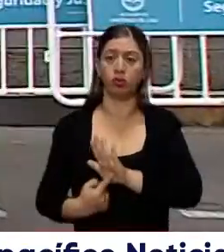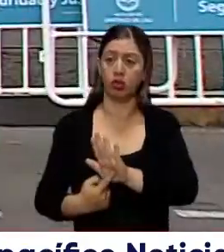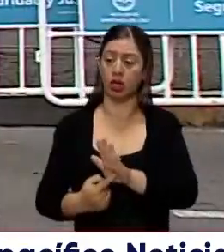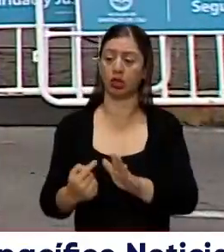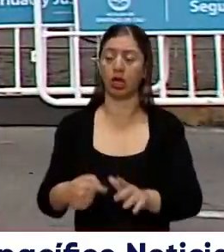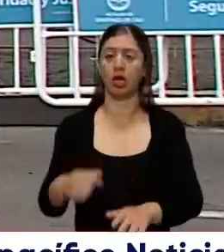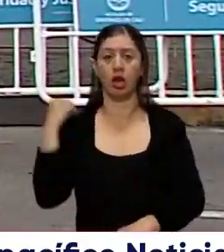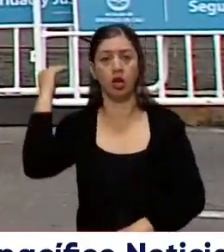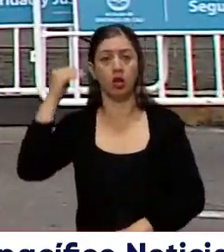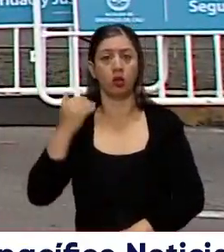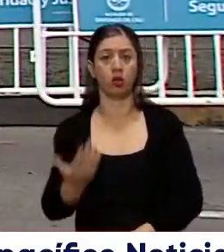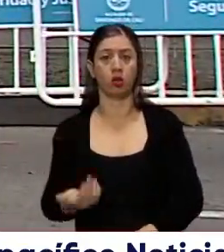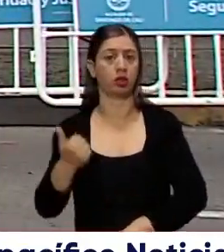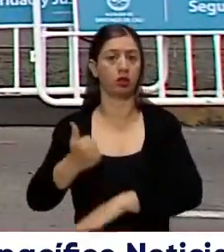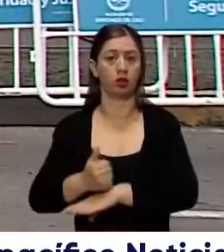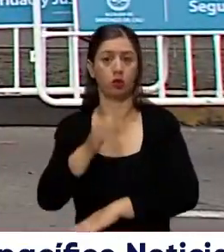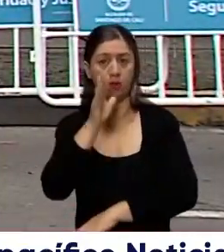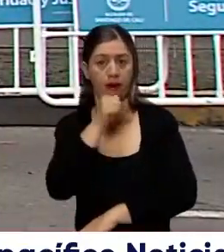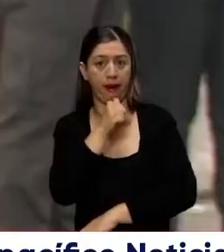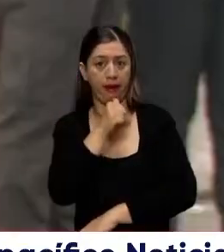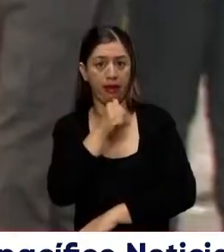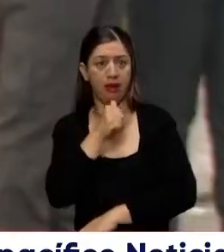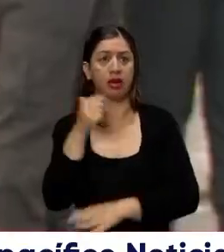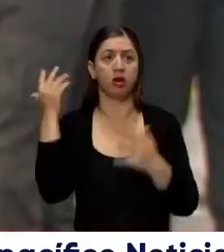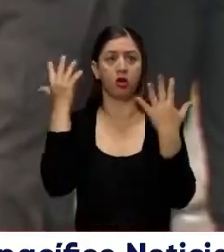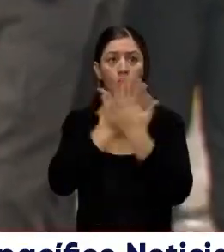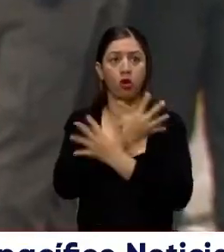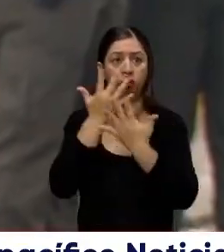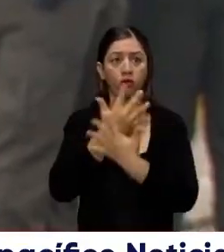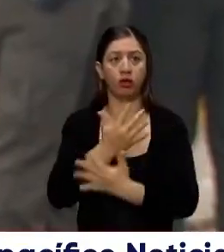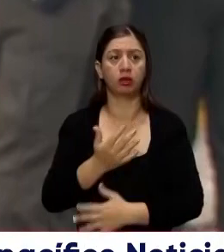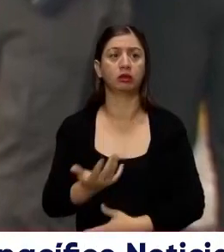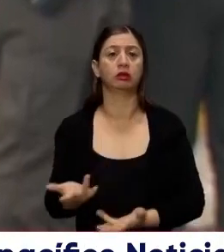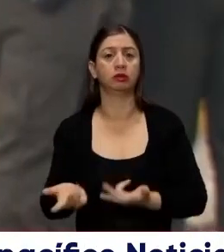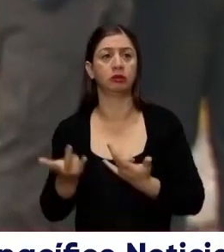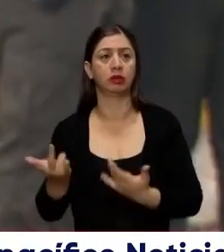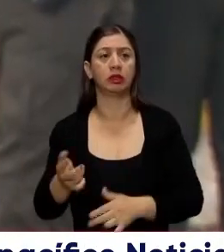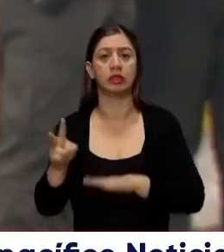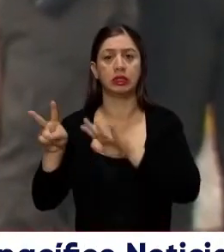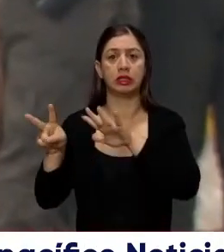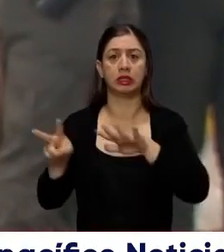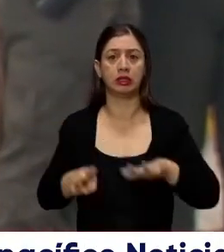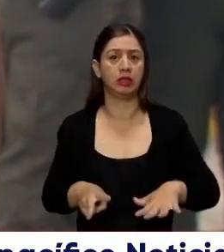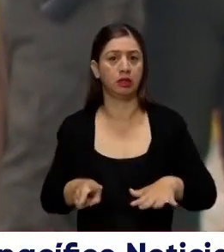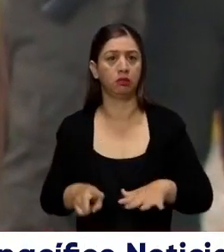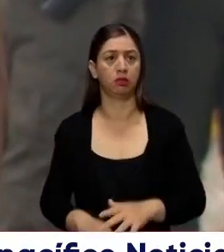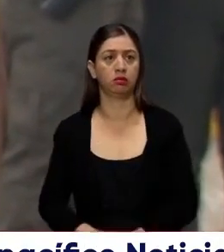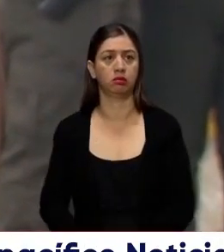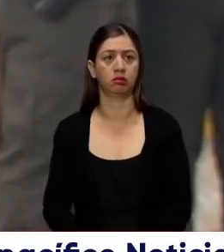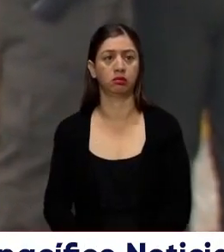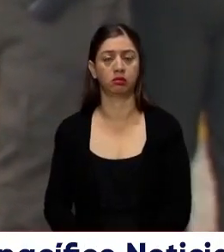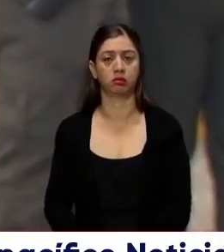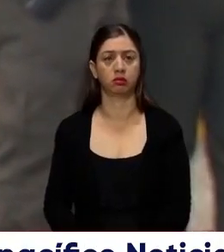inocencia. Había una confusión, había que esperar a aclarar eso. Apenas ya 7 meses.